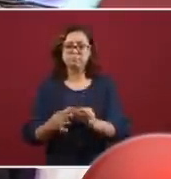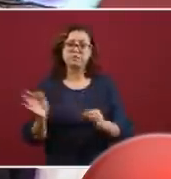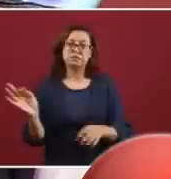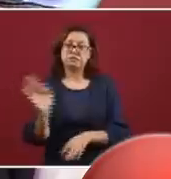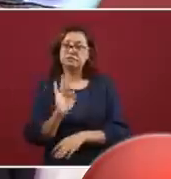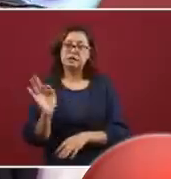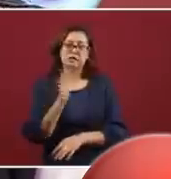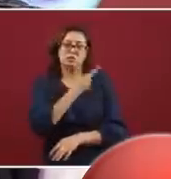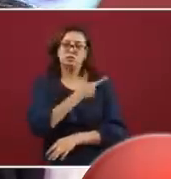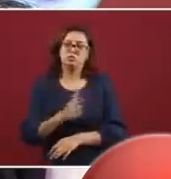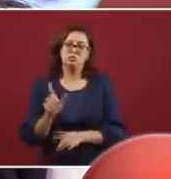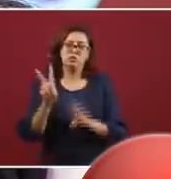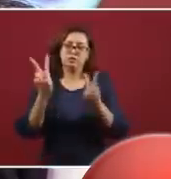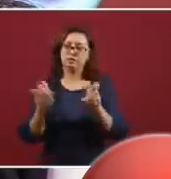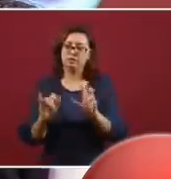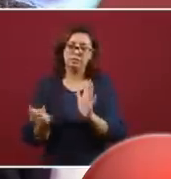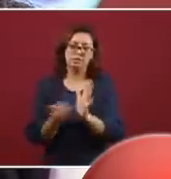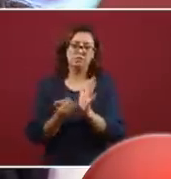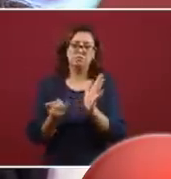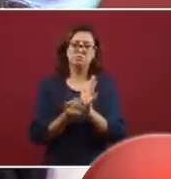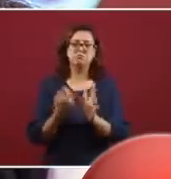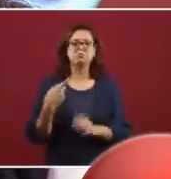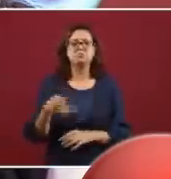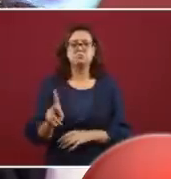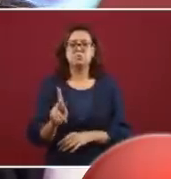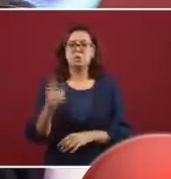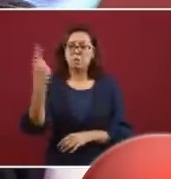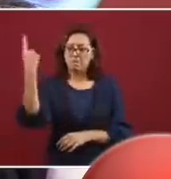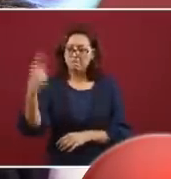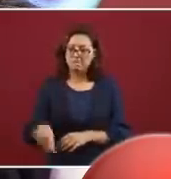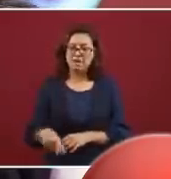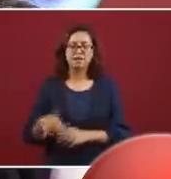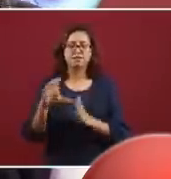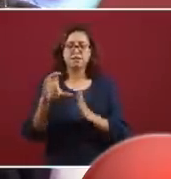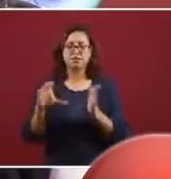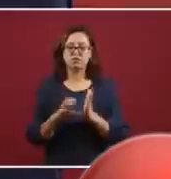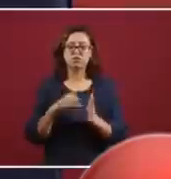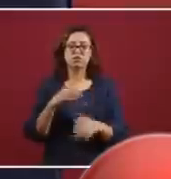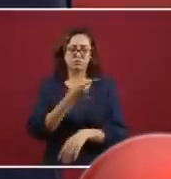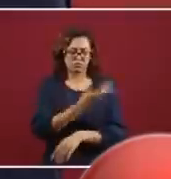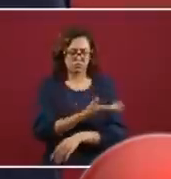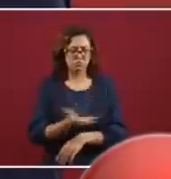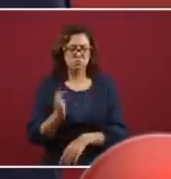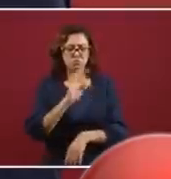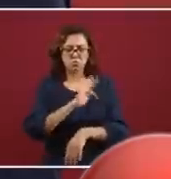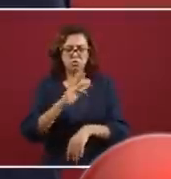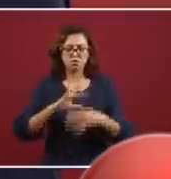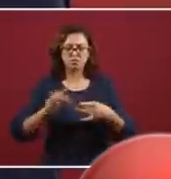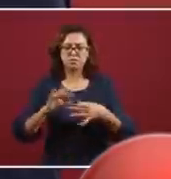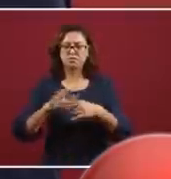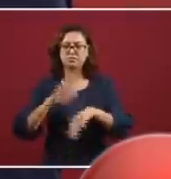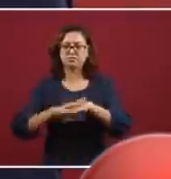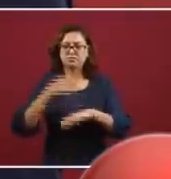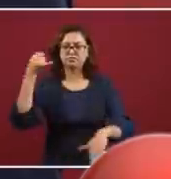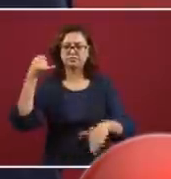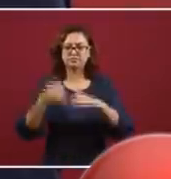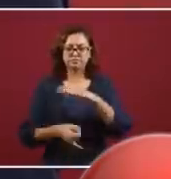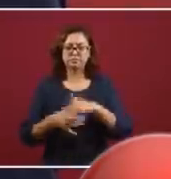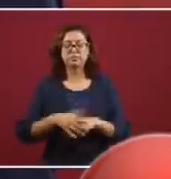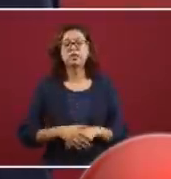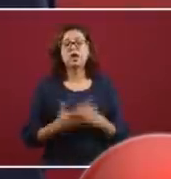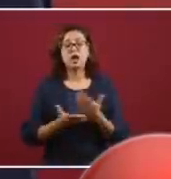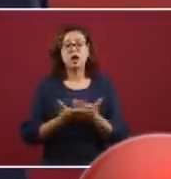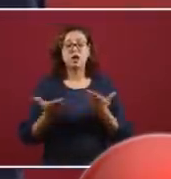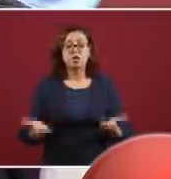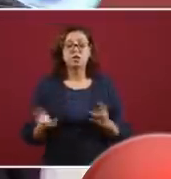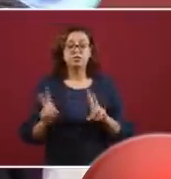son necesarios y es mandato del Código Fiscal de la Federación, pues que ahonde un poquito más. Hay otra cosa también, todo ese tipo de cancelaciones